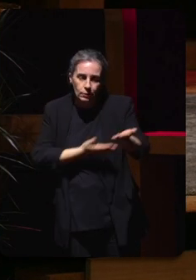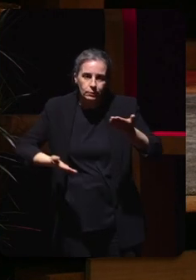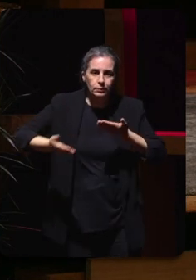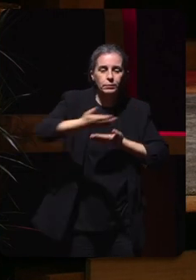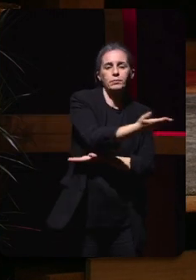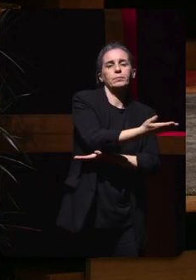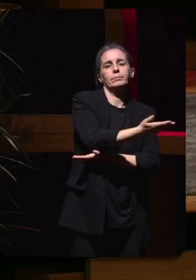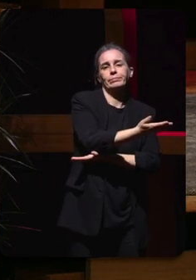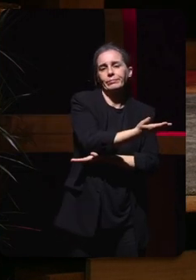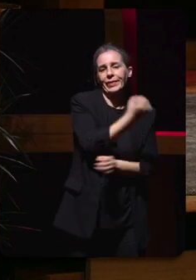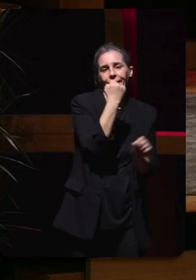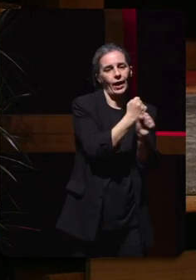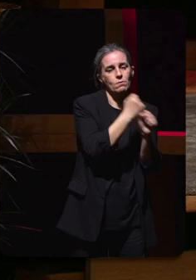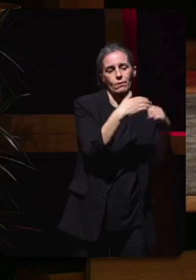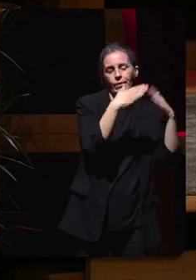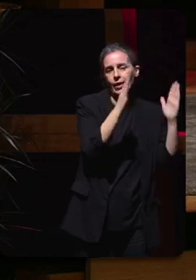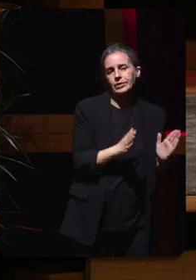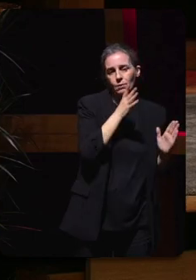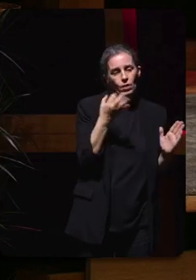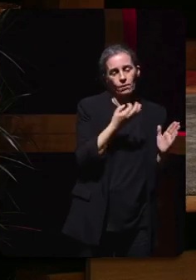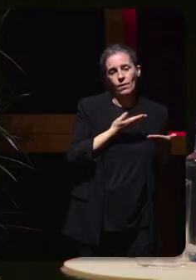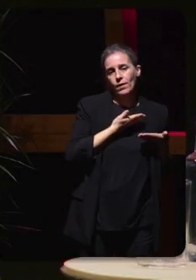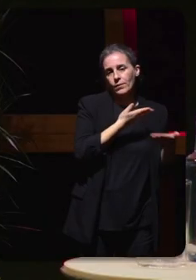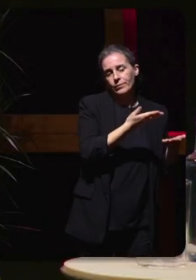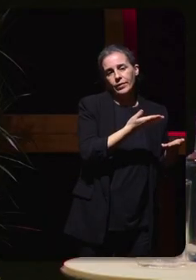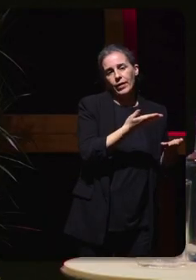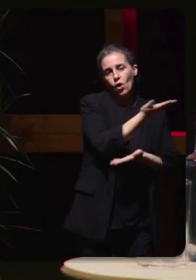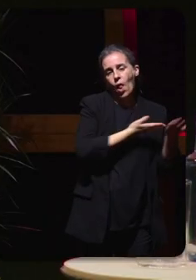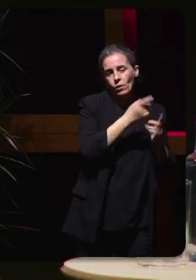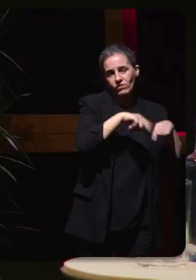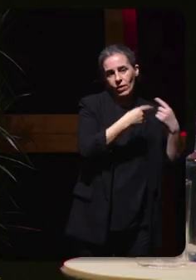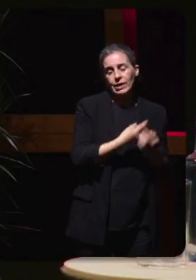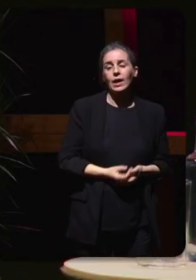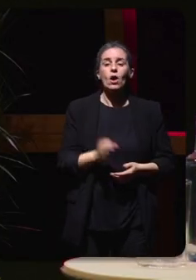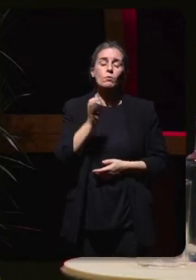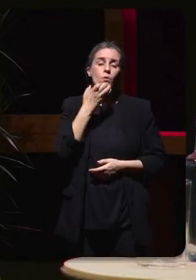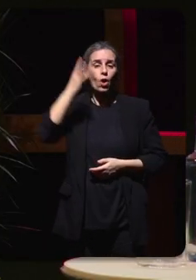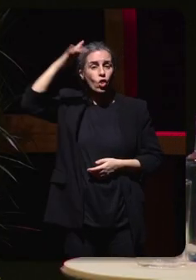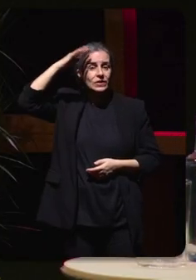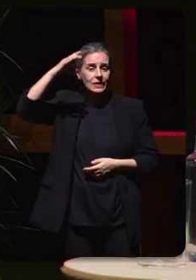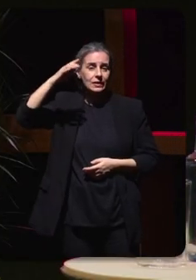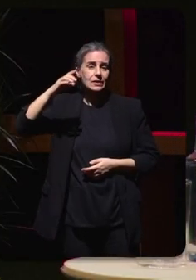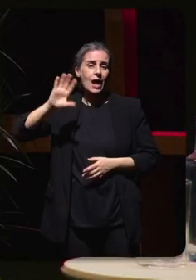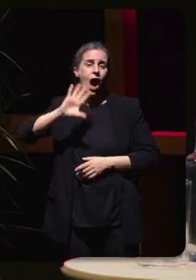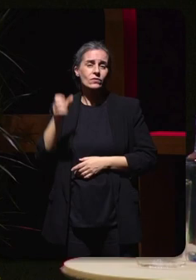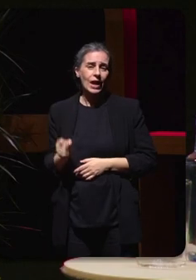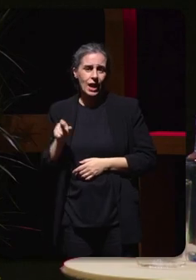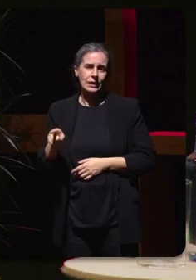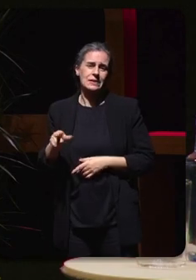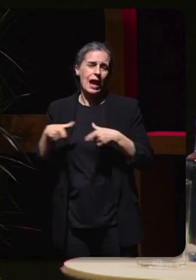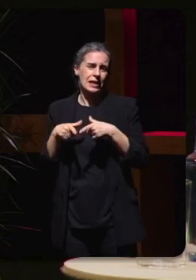el trabajo doméstico, ¿no? Porque tienen que ayudar a la familia, adolescentes africanas, ya sabéis, con genitales